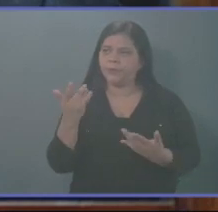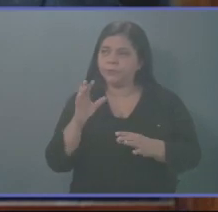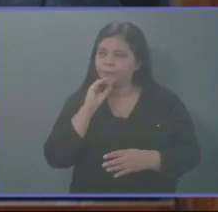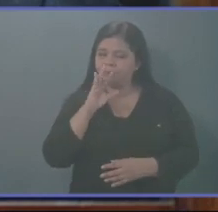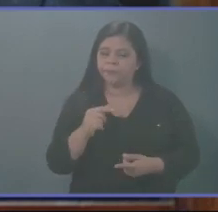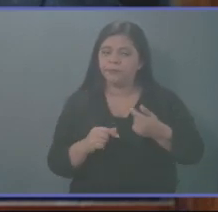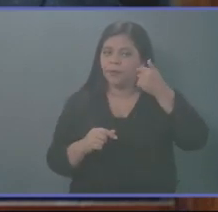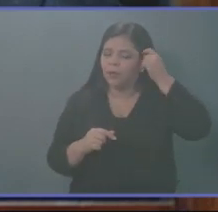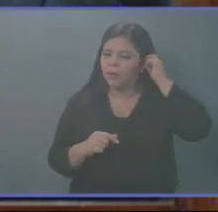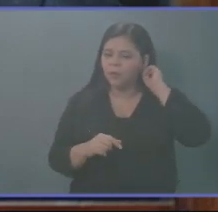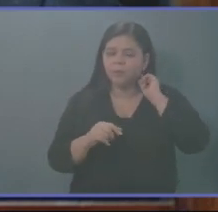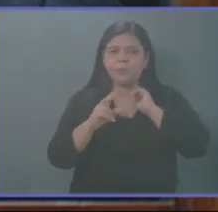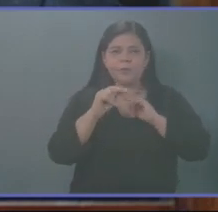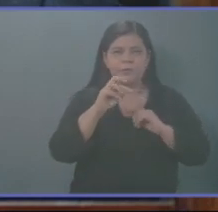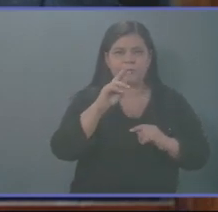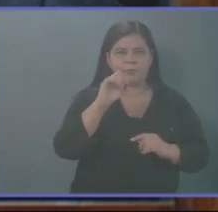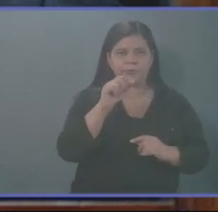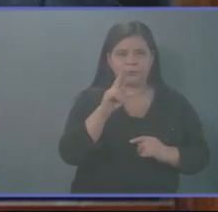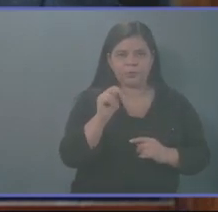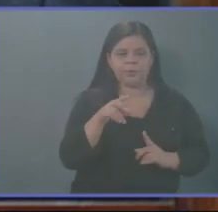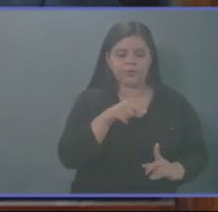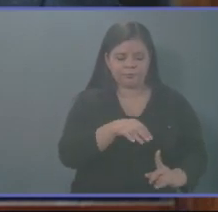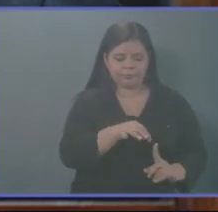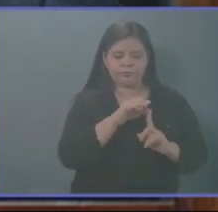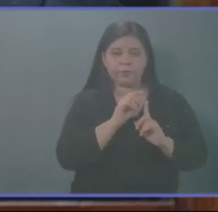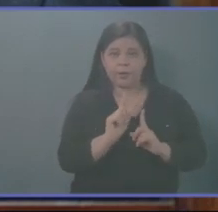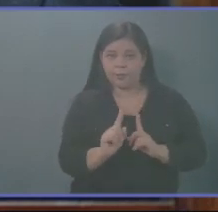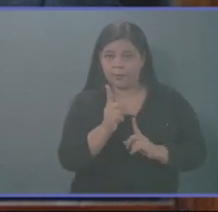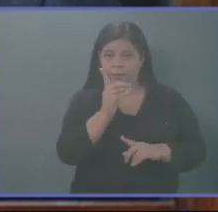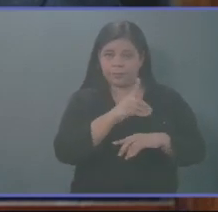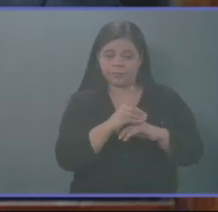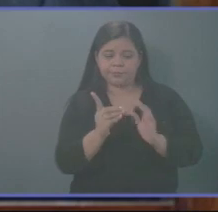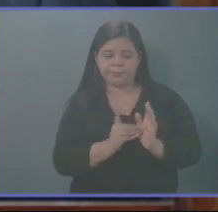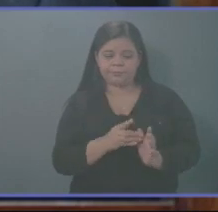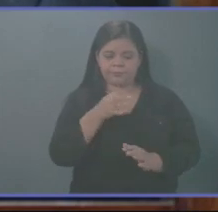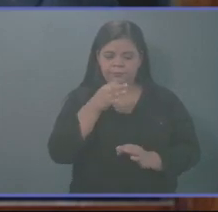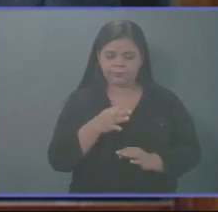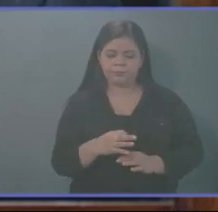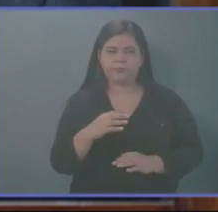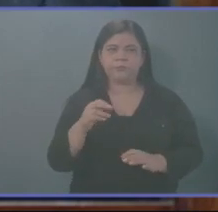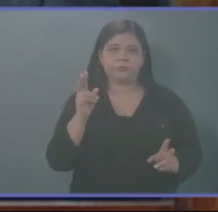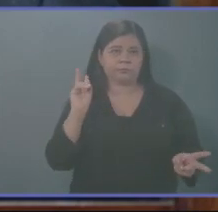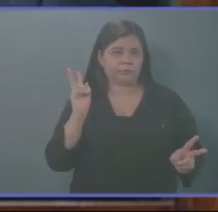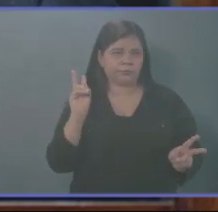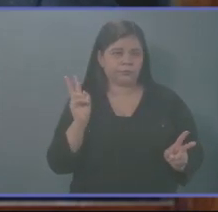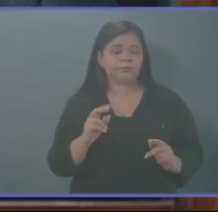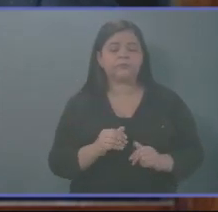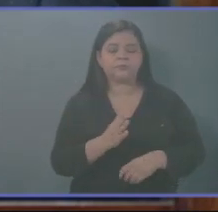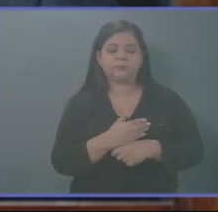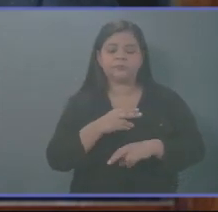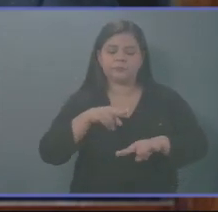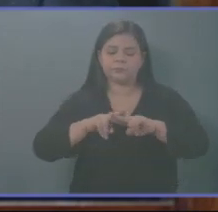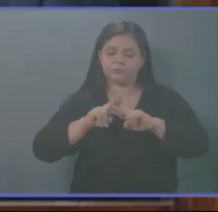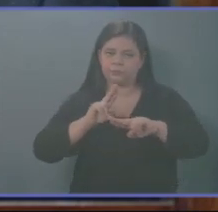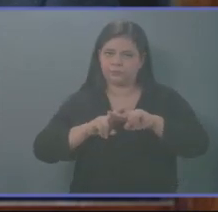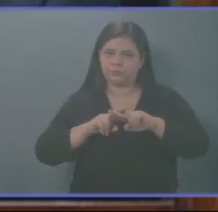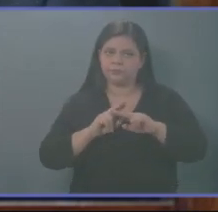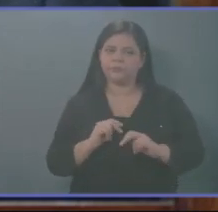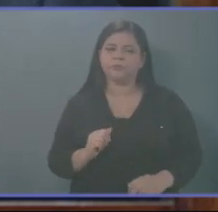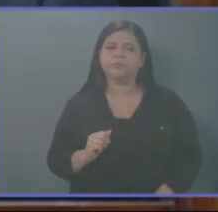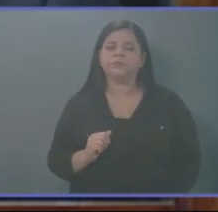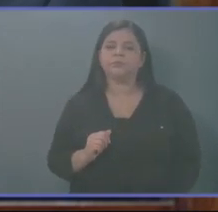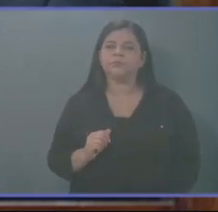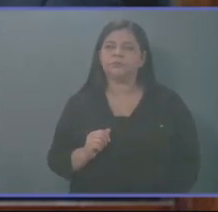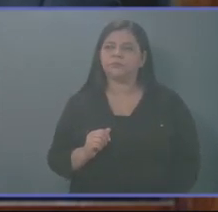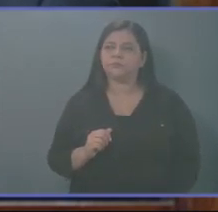señor Norman Noel Quijano González resultó electo primer diputado propietario por el departamento de San Salvador por el Partido Alianza Republicana Nacionalista